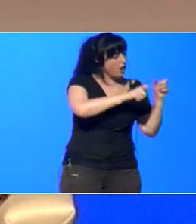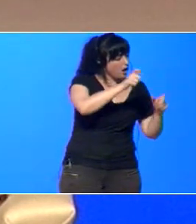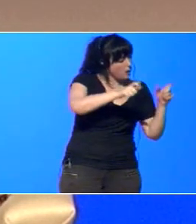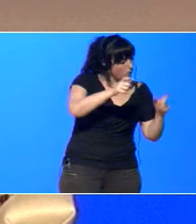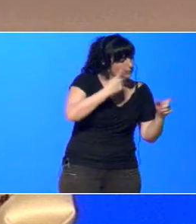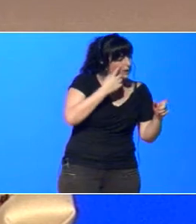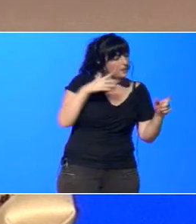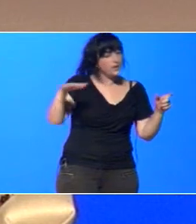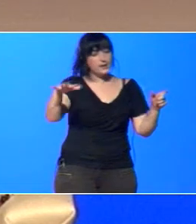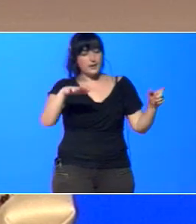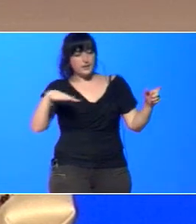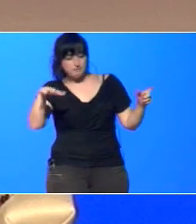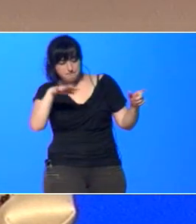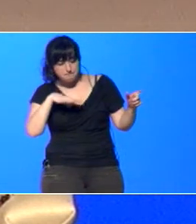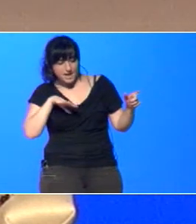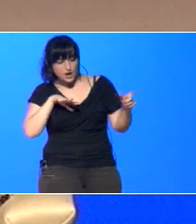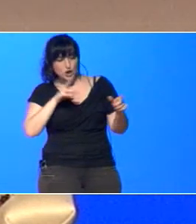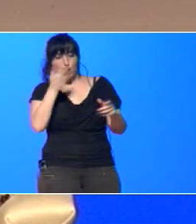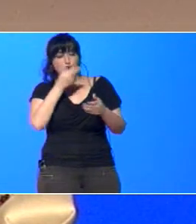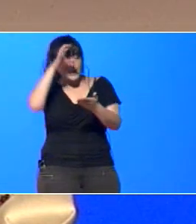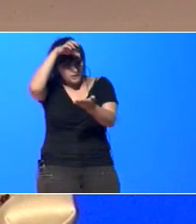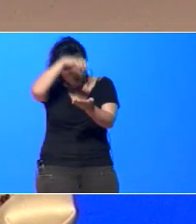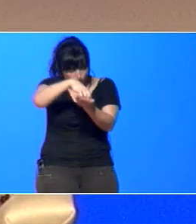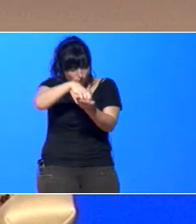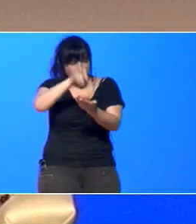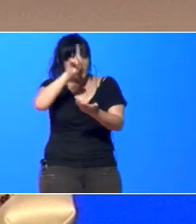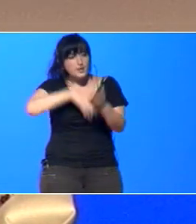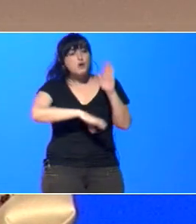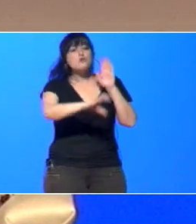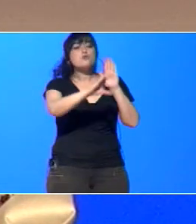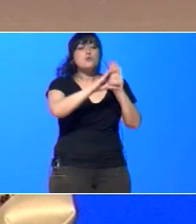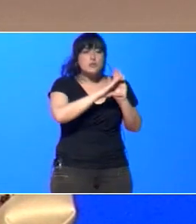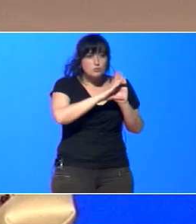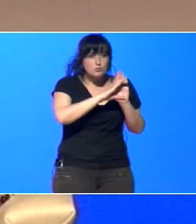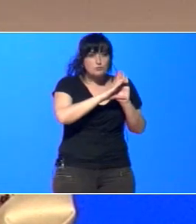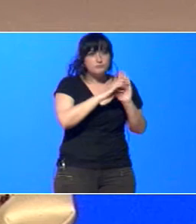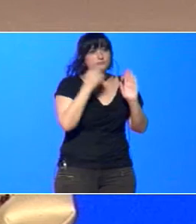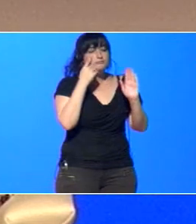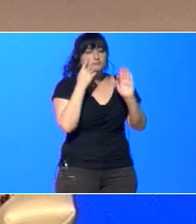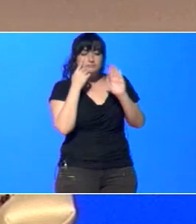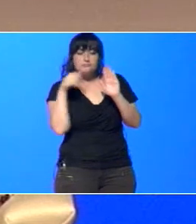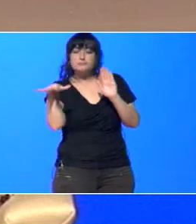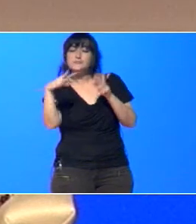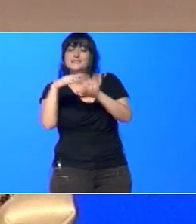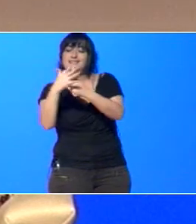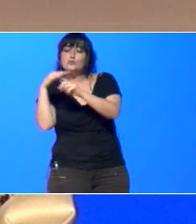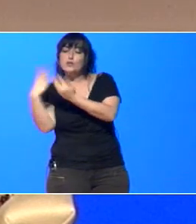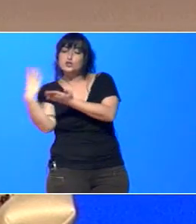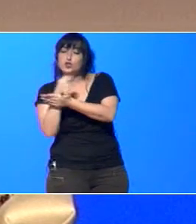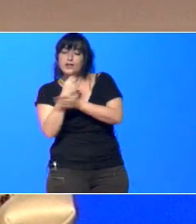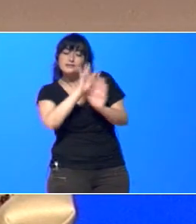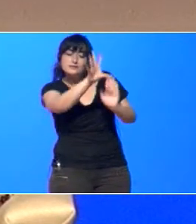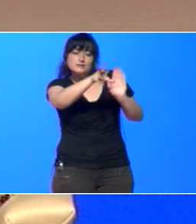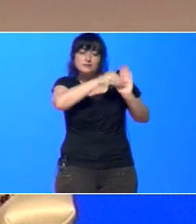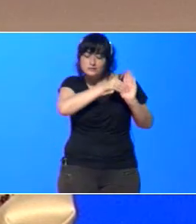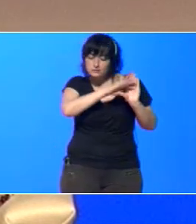barrio en el que está la situación, y convertir y curricularizar ese análisis y esas propuestas y hacerlas currículum, por